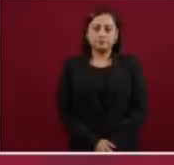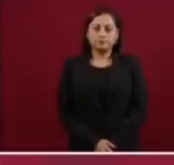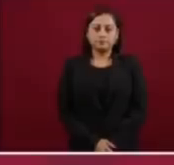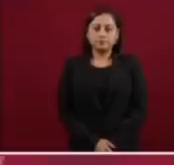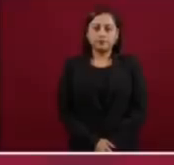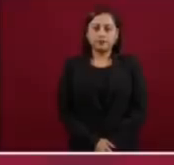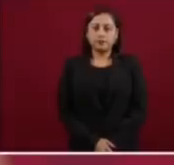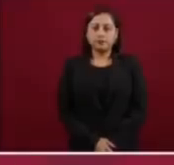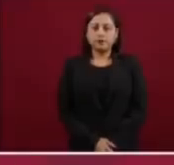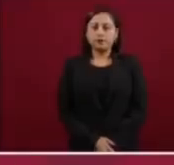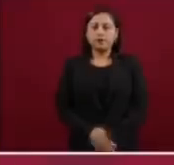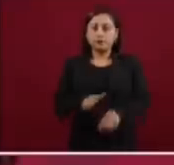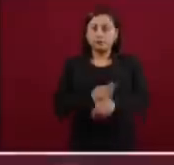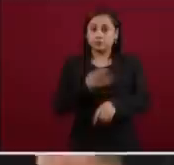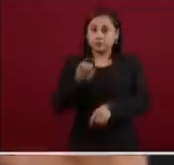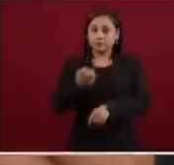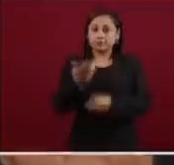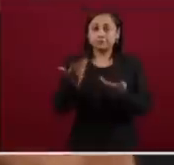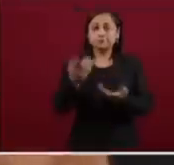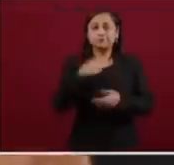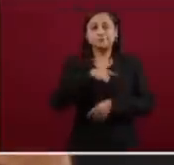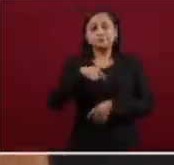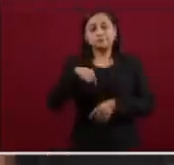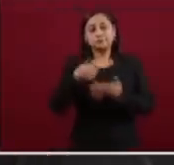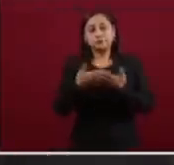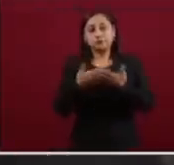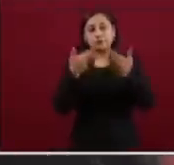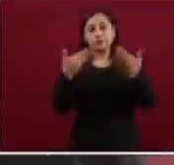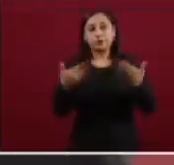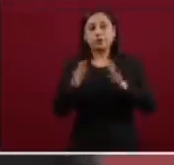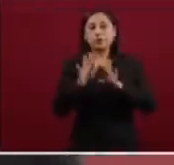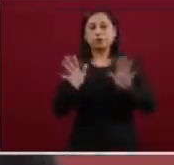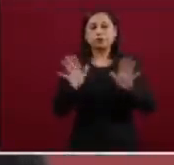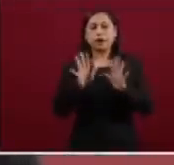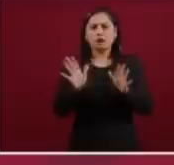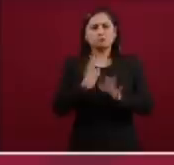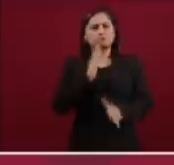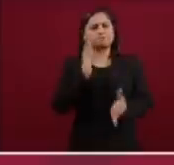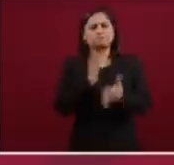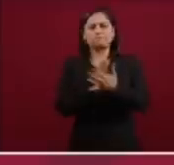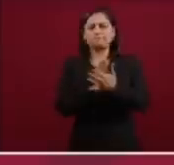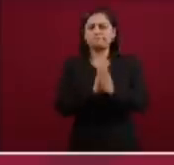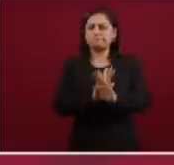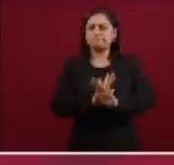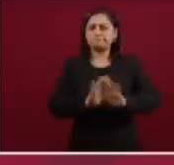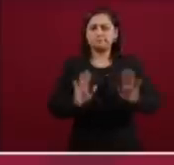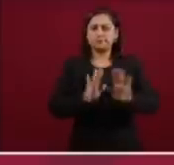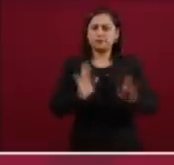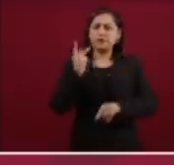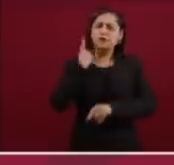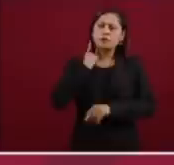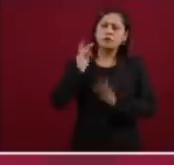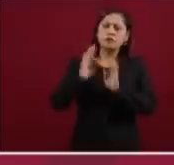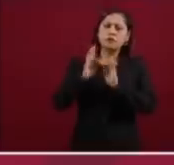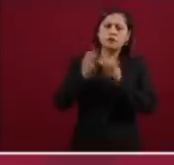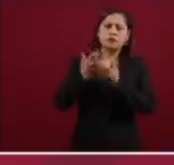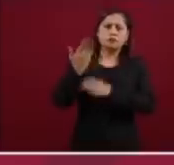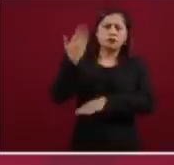por eso decidimos no continuar con esa política